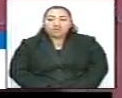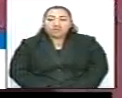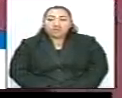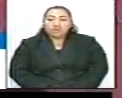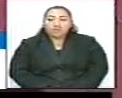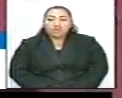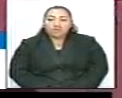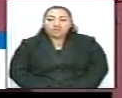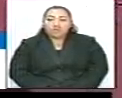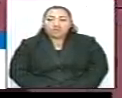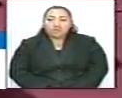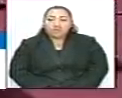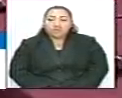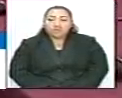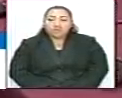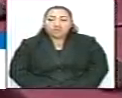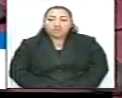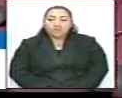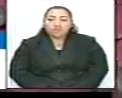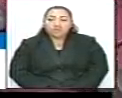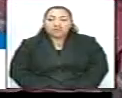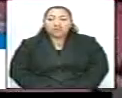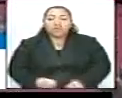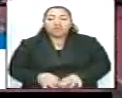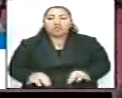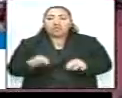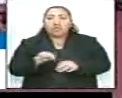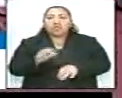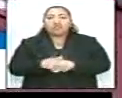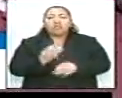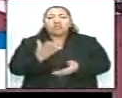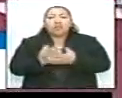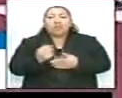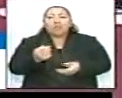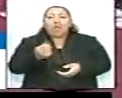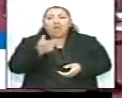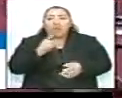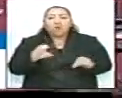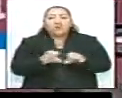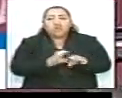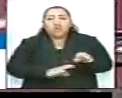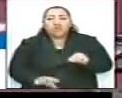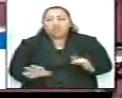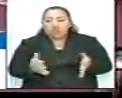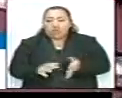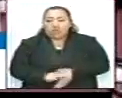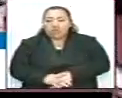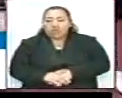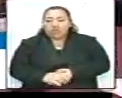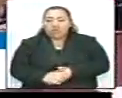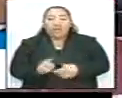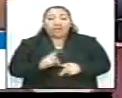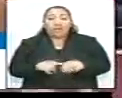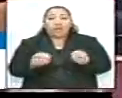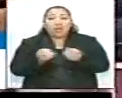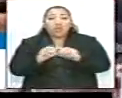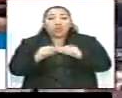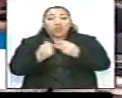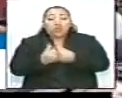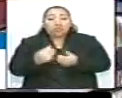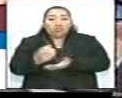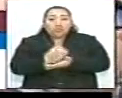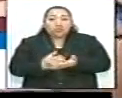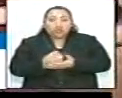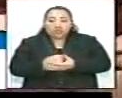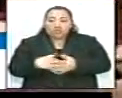ciudades tienen las dificultades del tema del agua y saneamiento, pero también hay un grupo de ciudades que ya